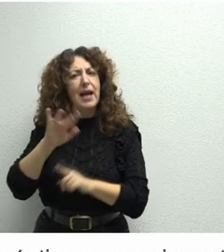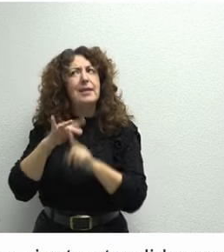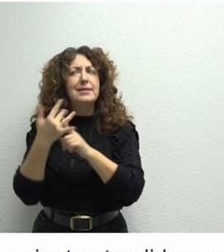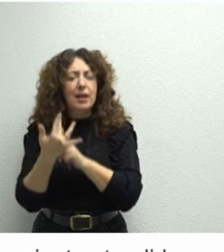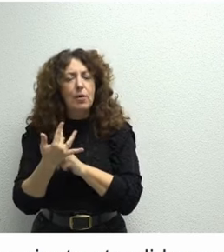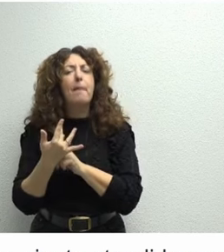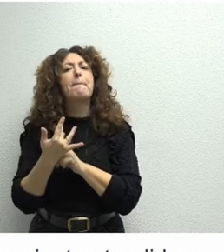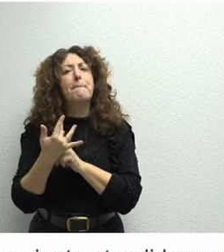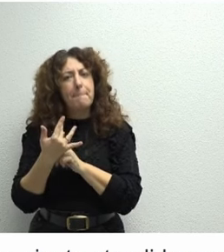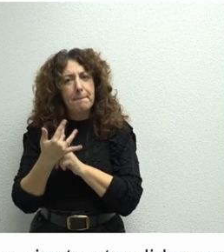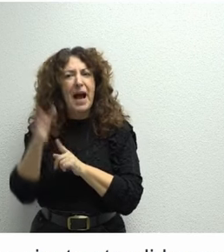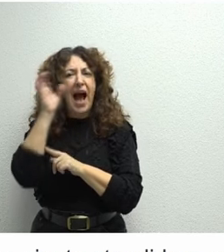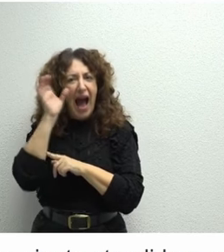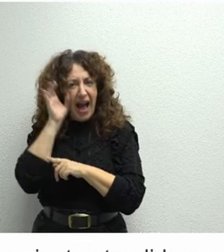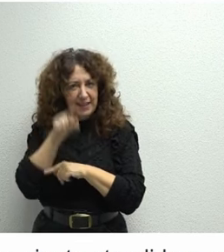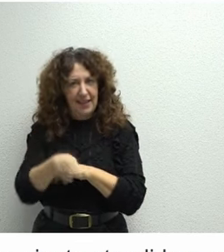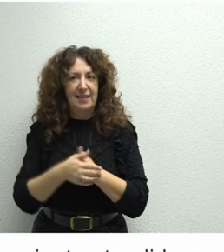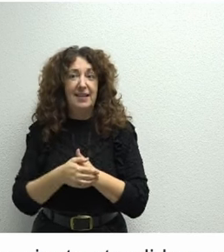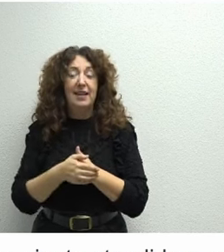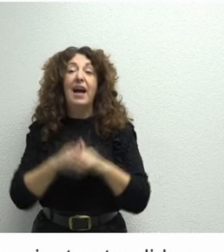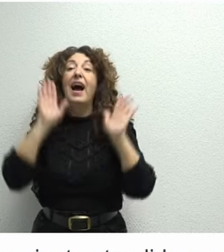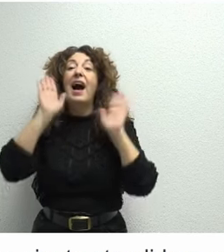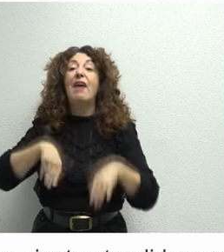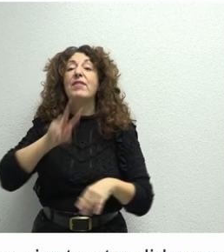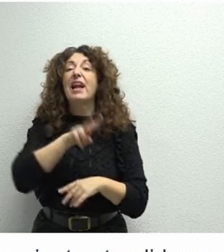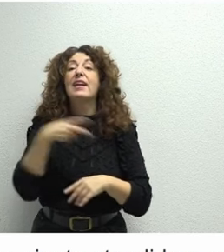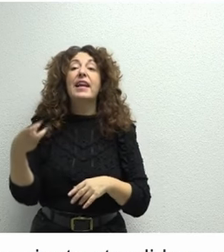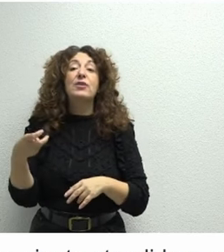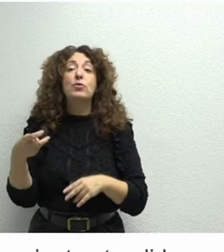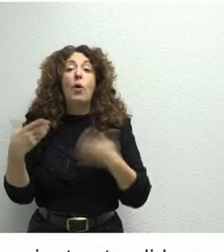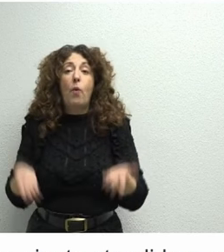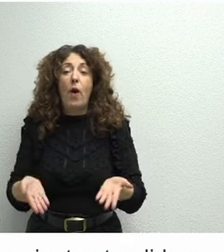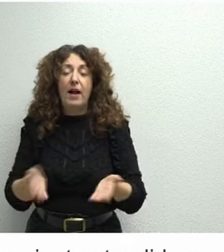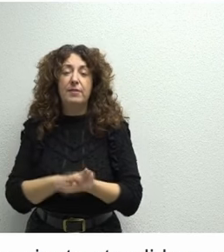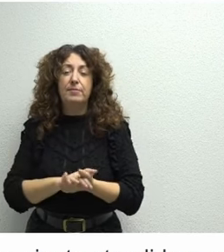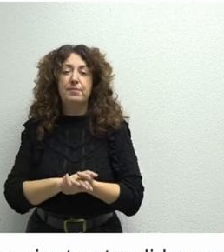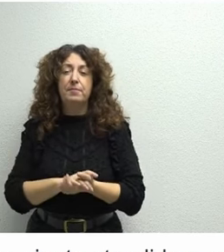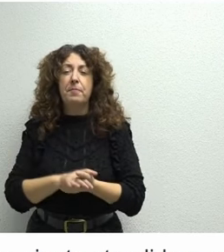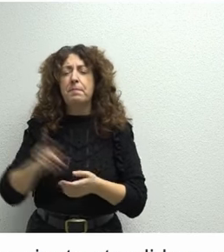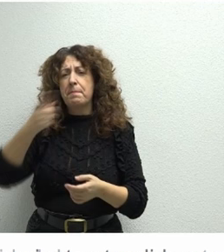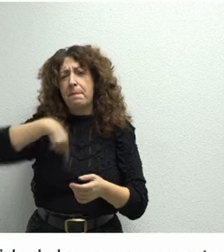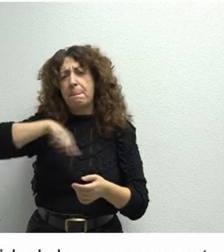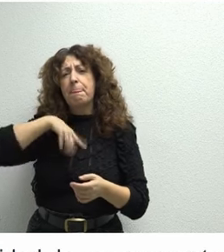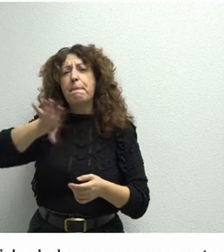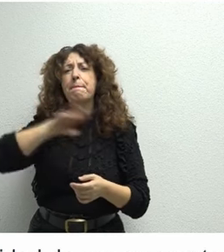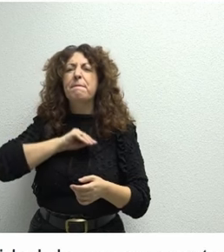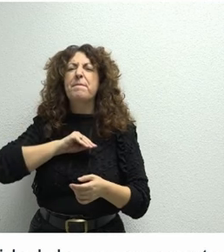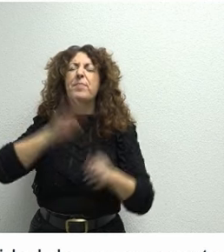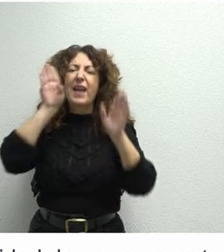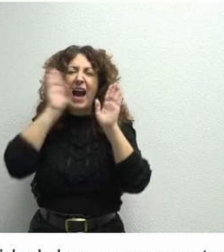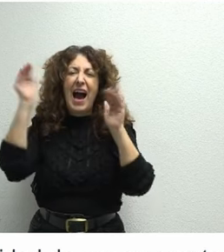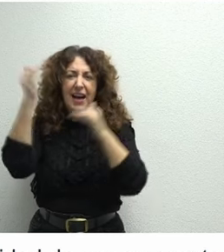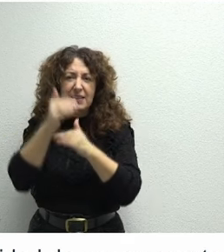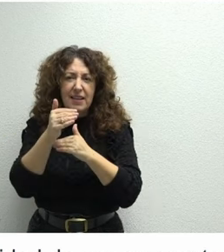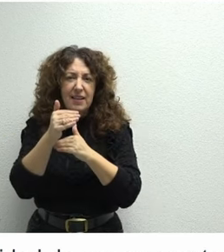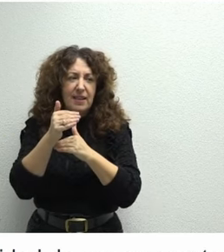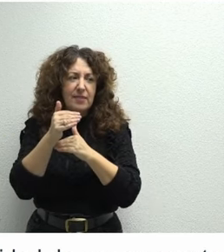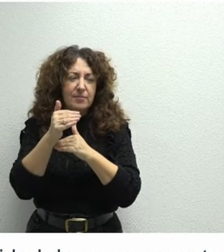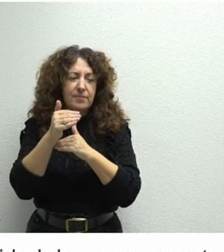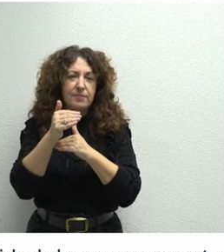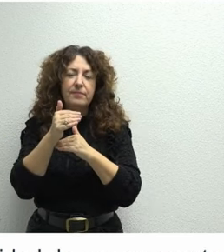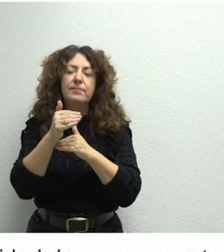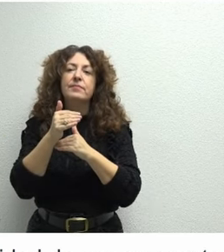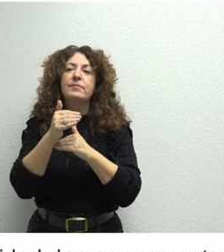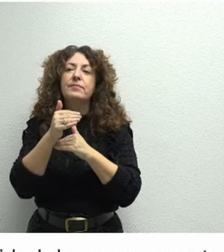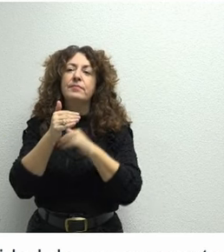eh Y qué resultados estamos obteniendo pues bueno pues eh eh entendemos vemos que esto es una atención más comunitaria estamos